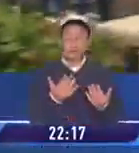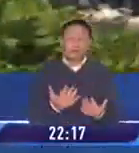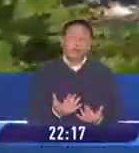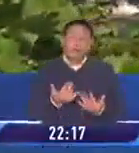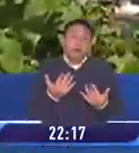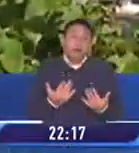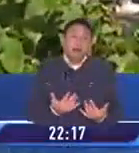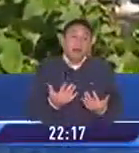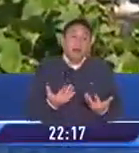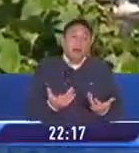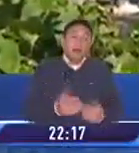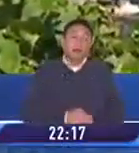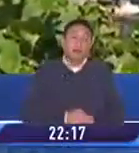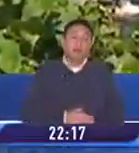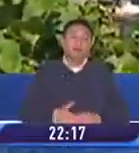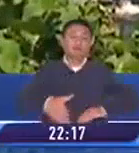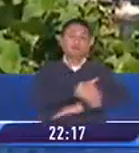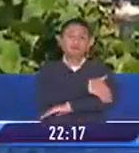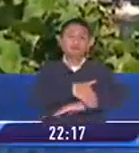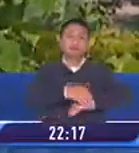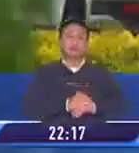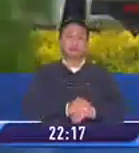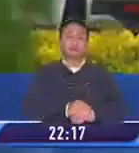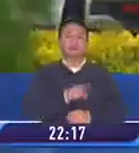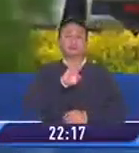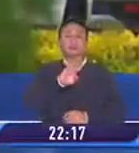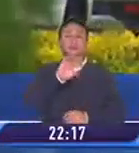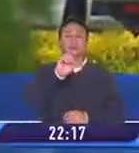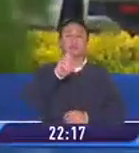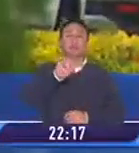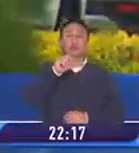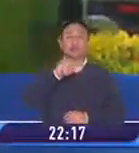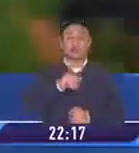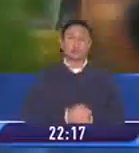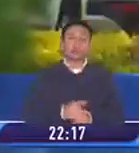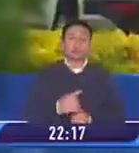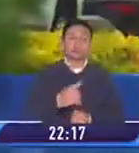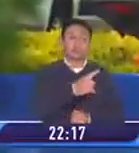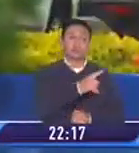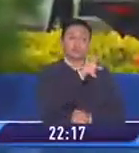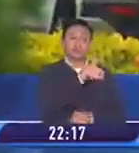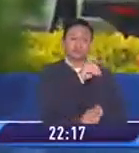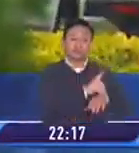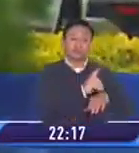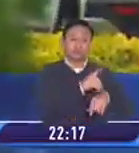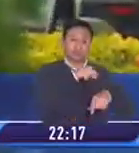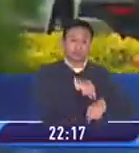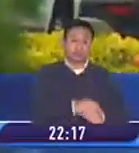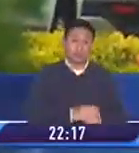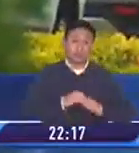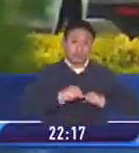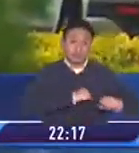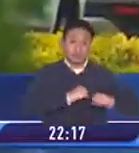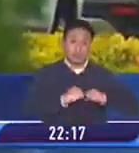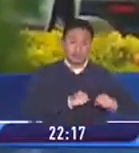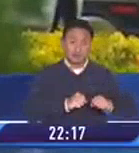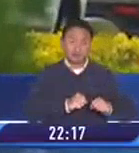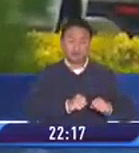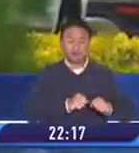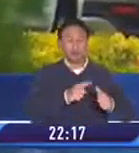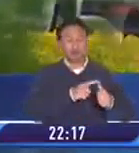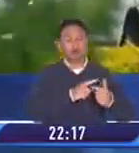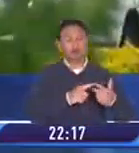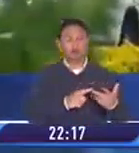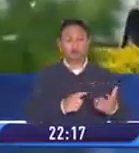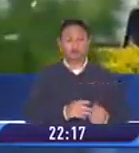Guayaquil. Desde la avenida Rodríguez Bonín se alcanzaba a divisar el trabajo del personal de criminalística y medicina